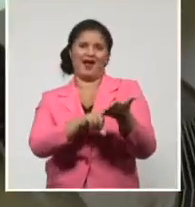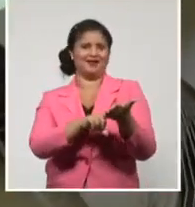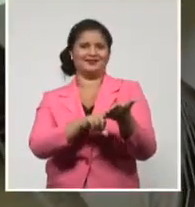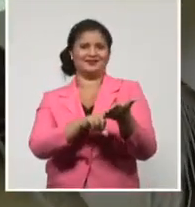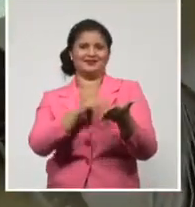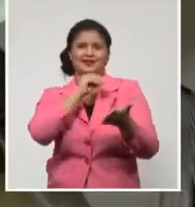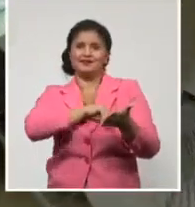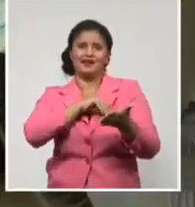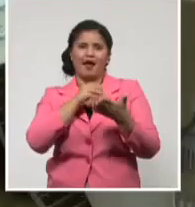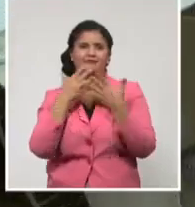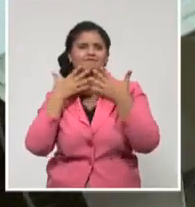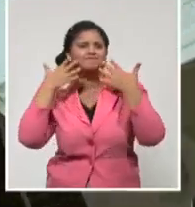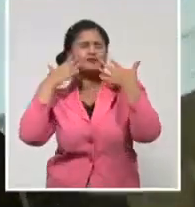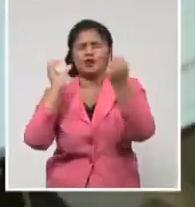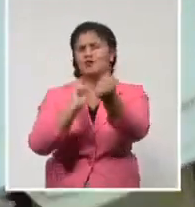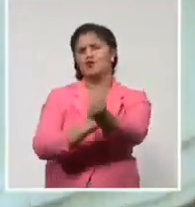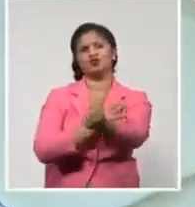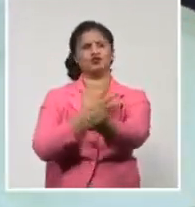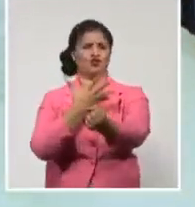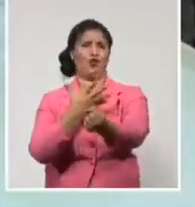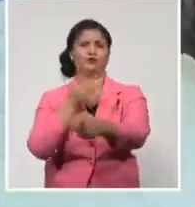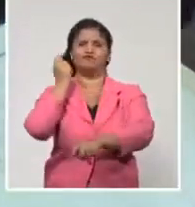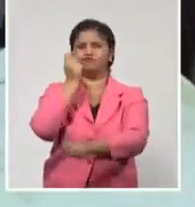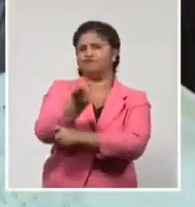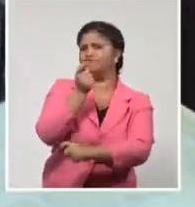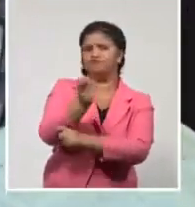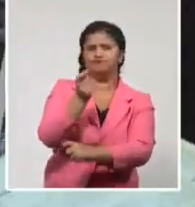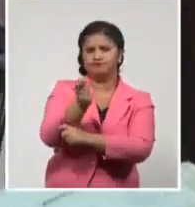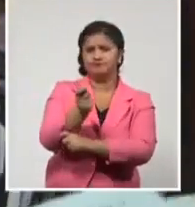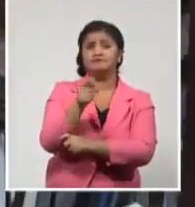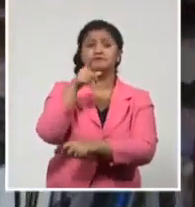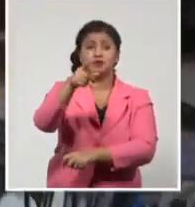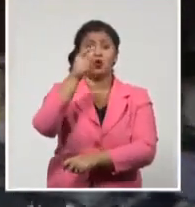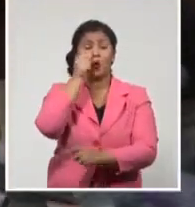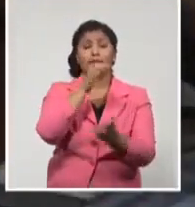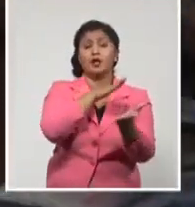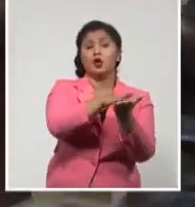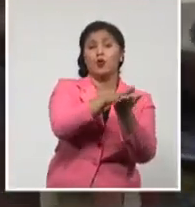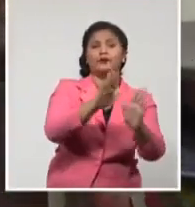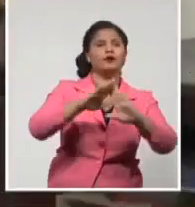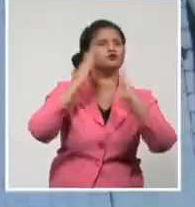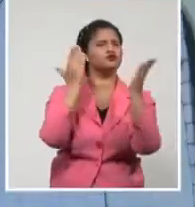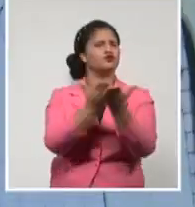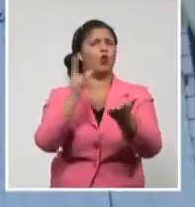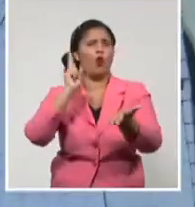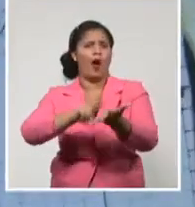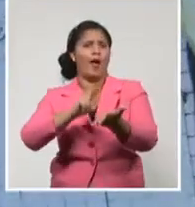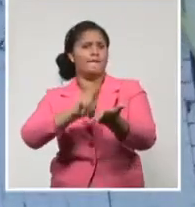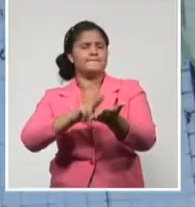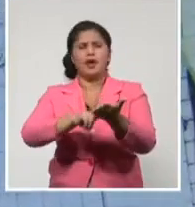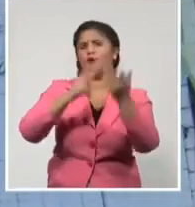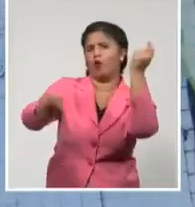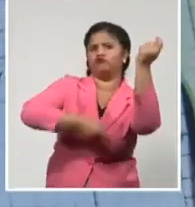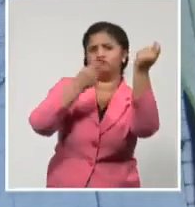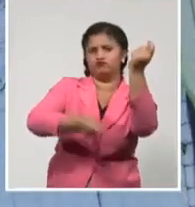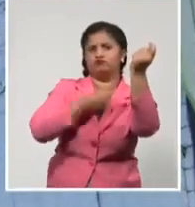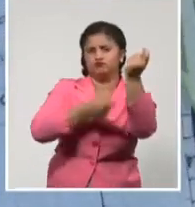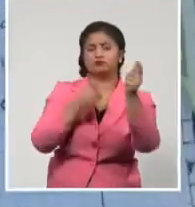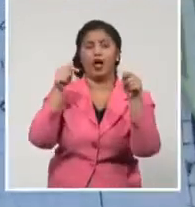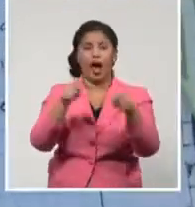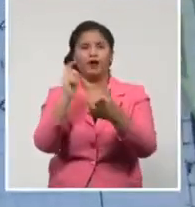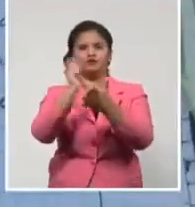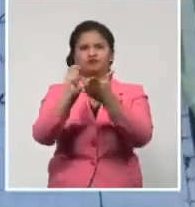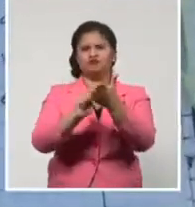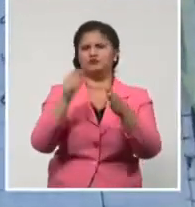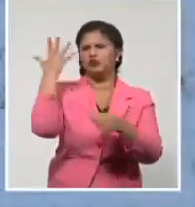de aquellos días guardan con celo incluso el registro de los miembros de su pelotón ahí está escrito el nombre del joven angolano y